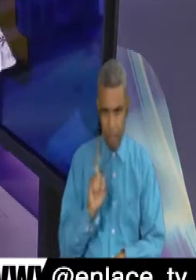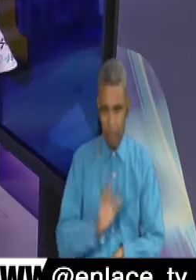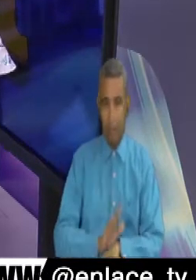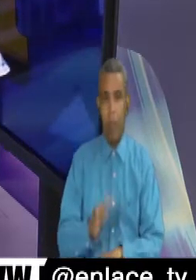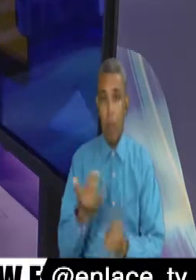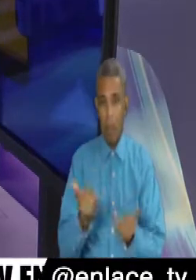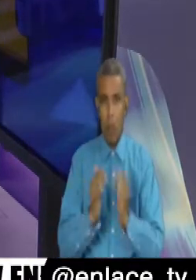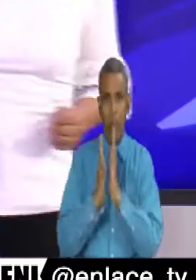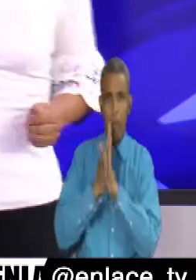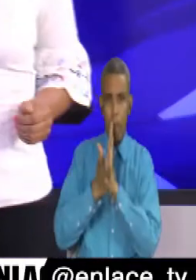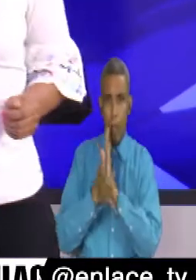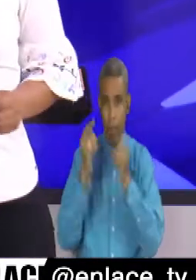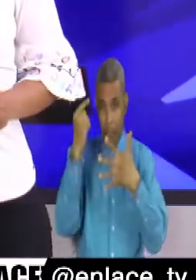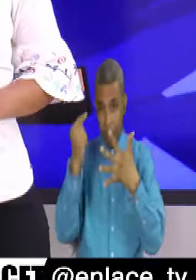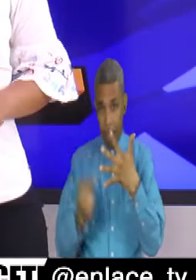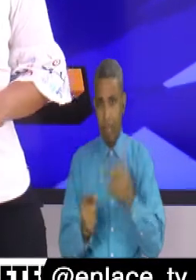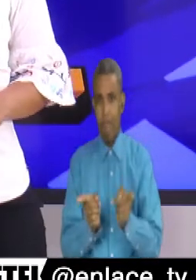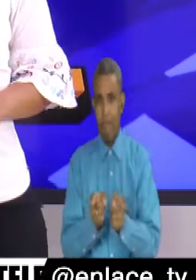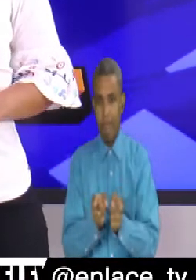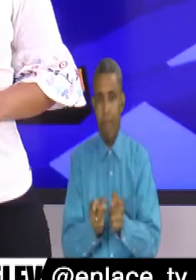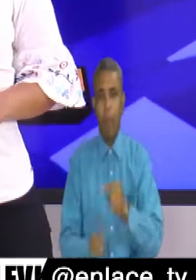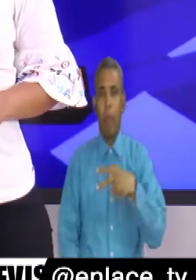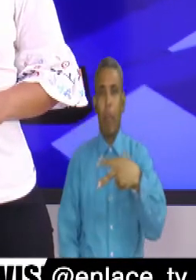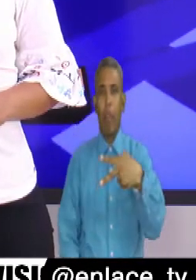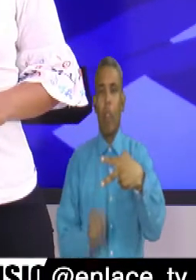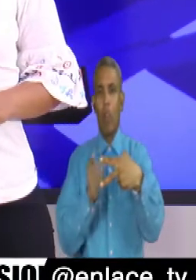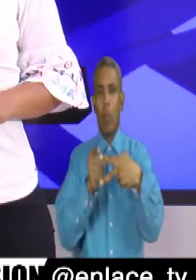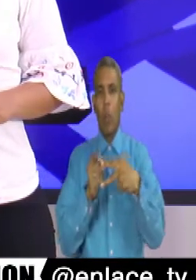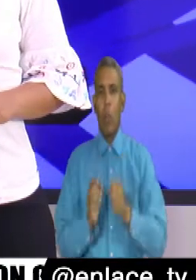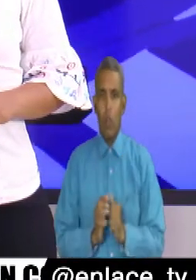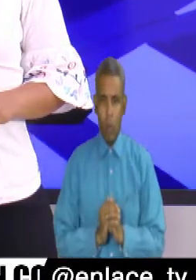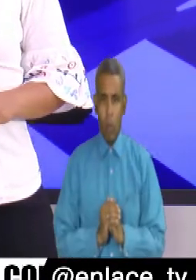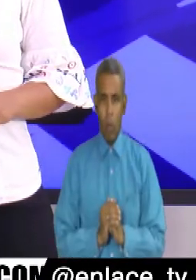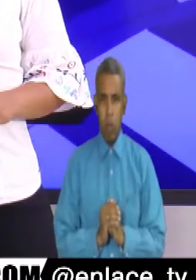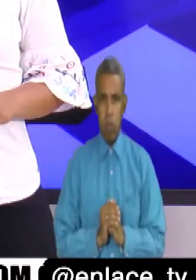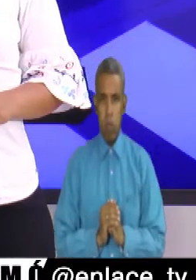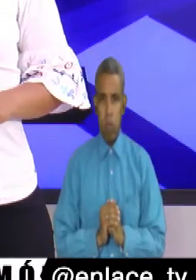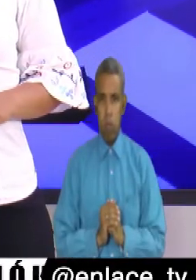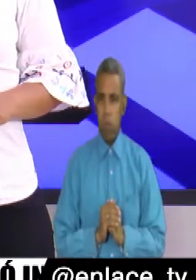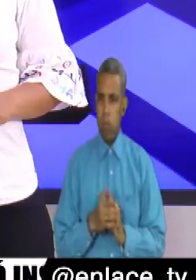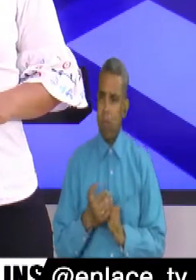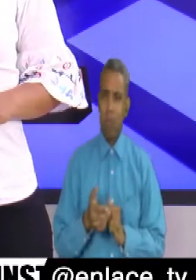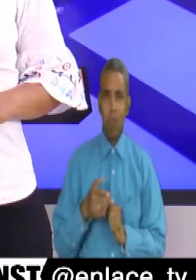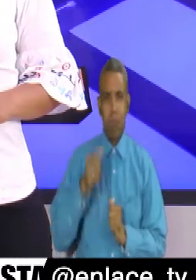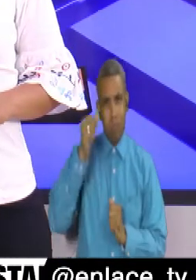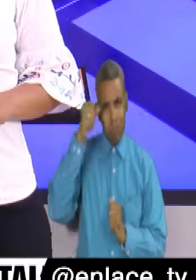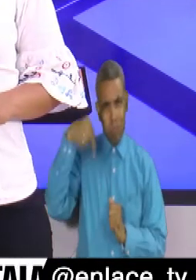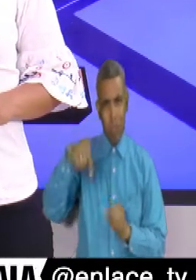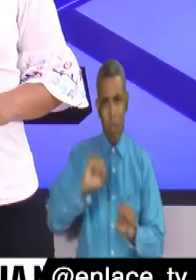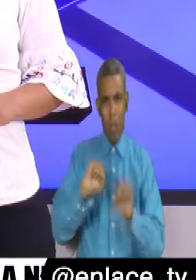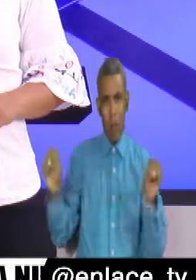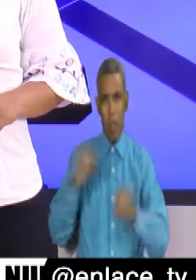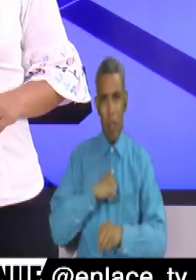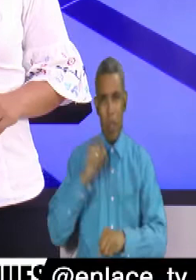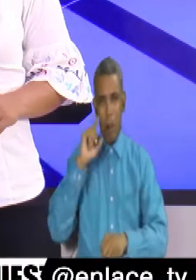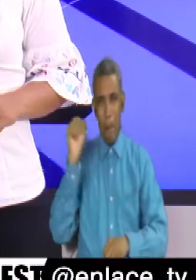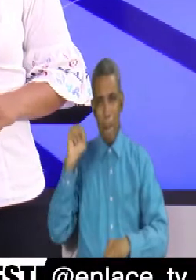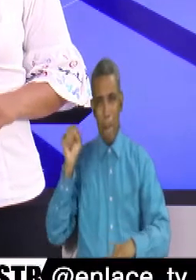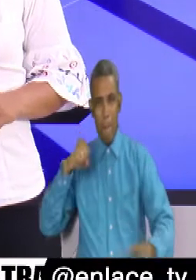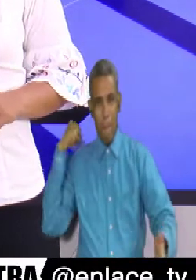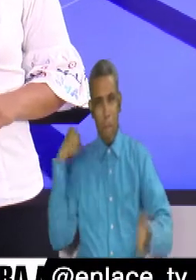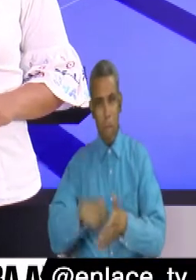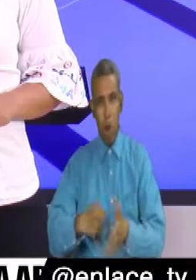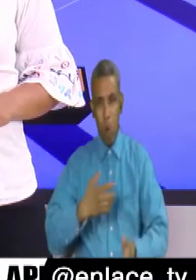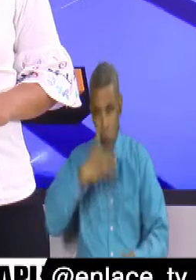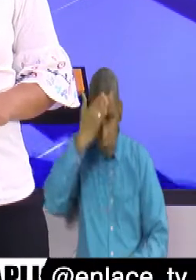titulares. Comenzamos. Avanzan las investigaciones para tratar de esclarecer trágico accidente de tránsito que se registró la mañana de